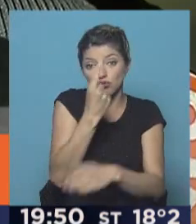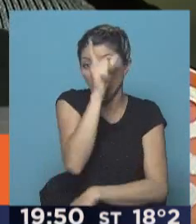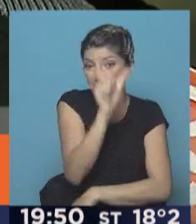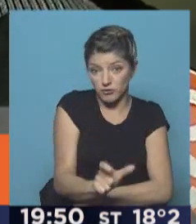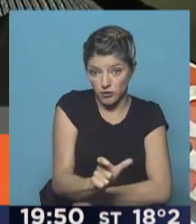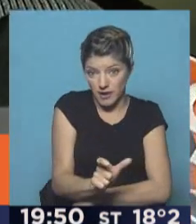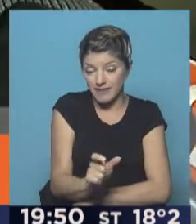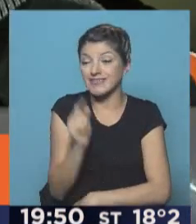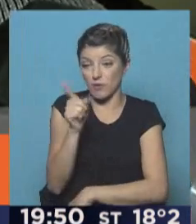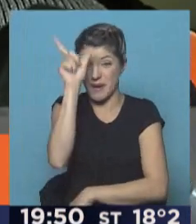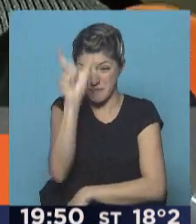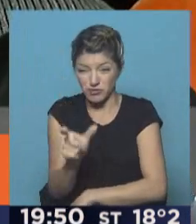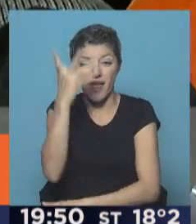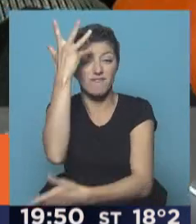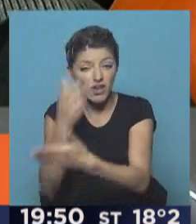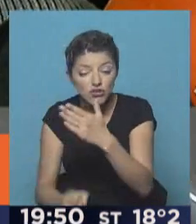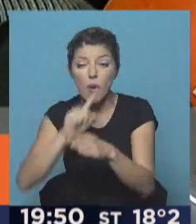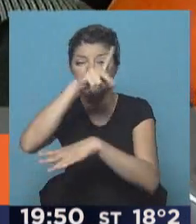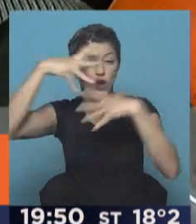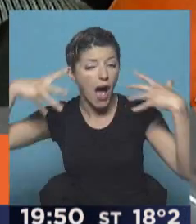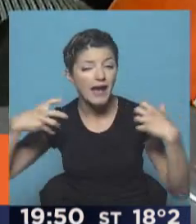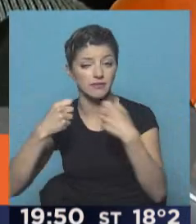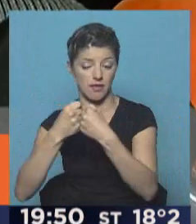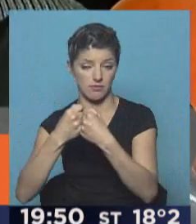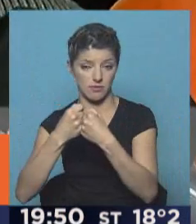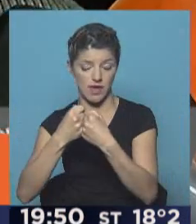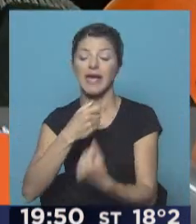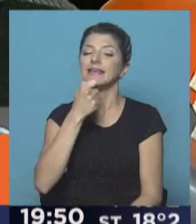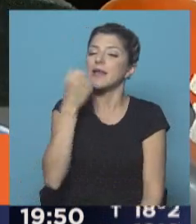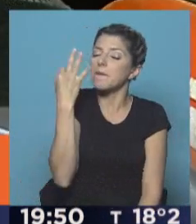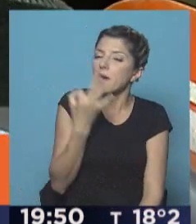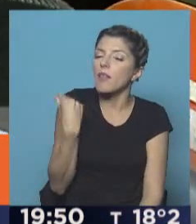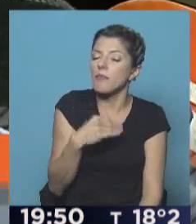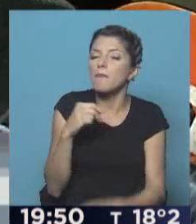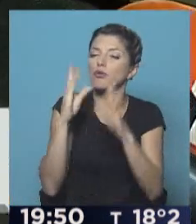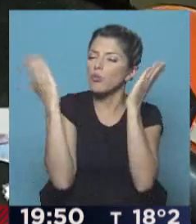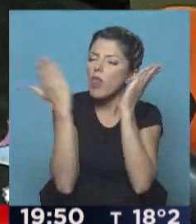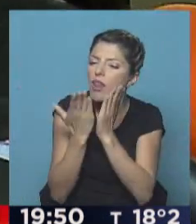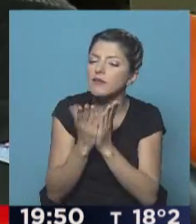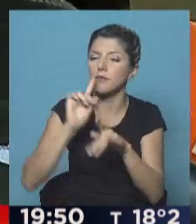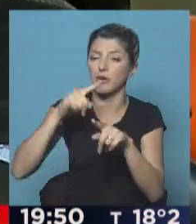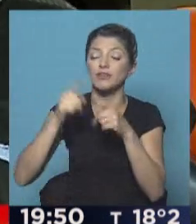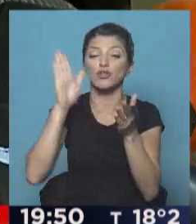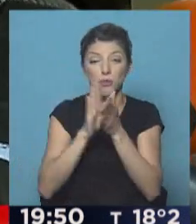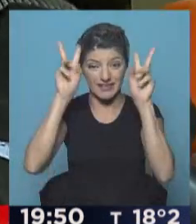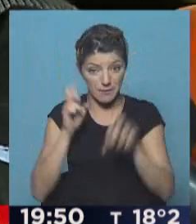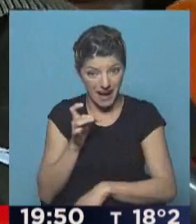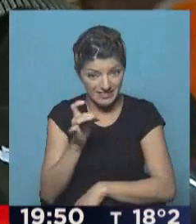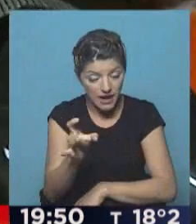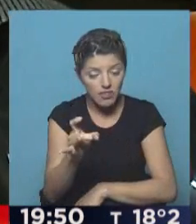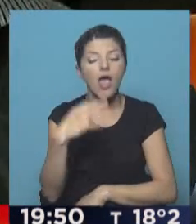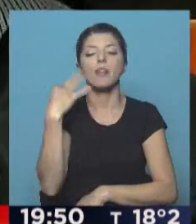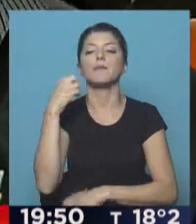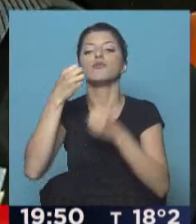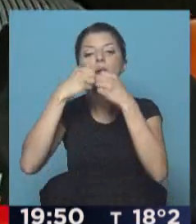una tragedia y que si hubiera la intención de hacer un análisis político de la cuestión ferroviaria, había que empezar